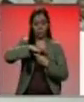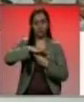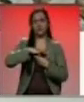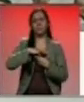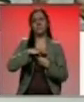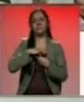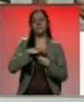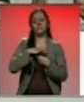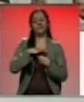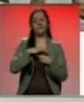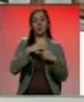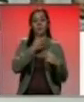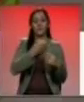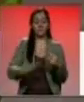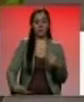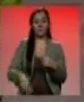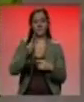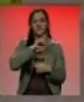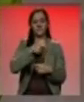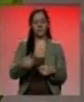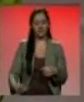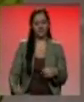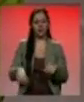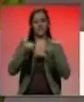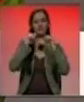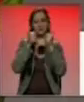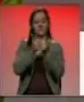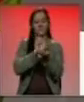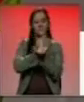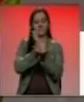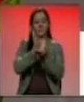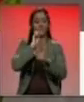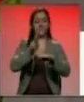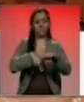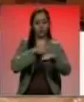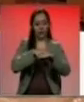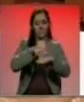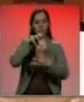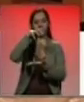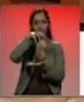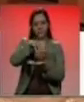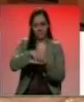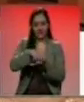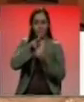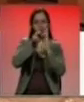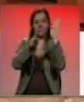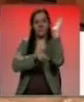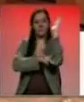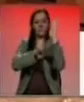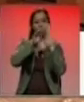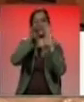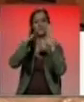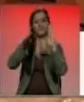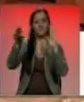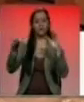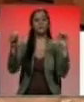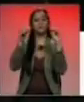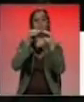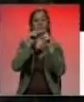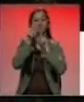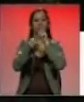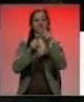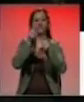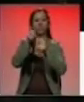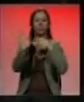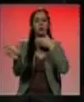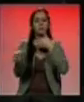vicepresidente, asambleístas nacionales, provinciales, parlamentarios andinos y además pronunciarse sobre la consulta de paraísos fiscales.